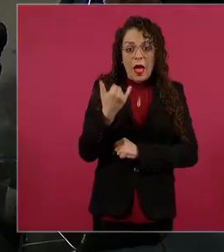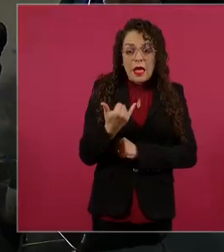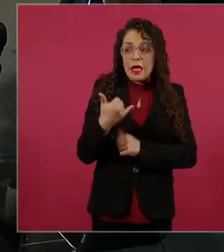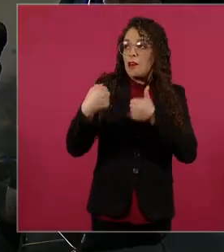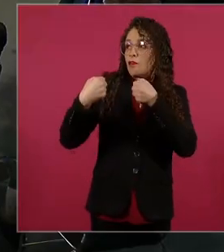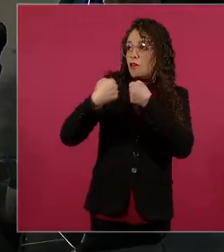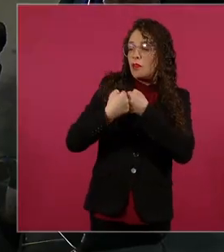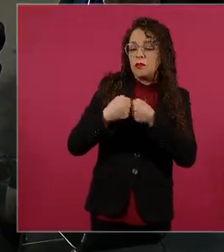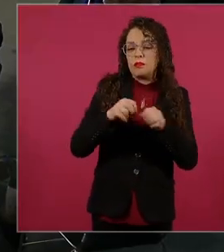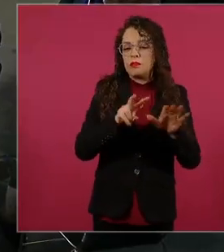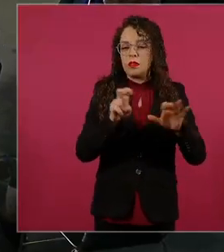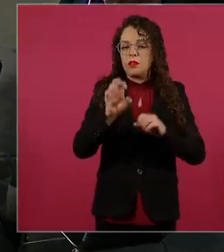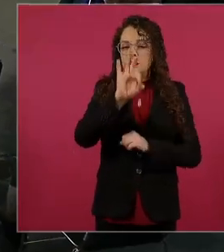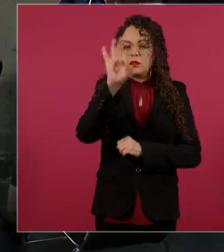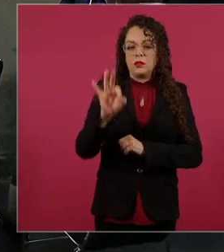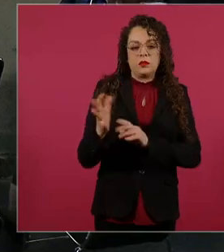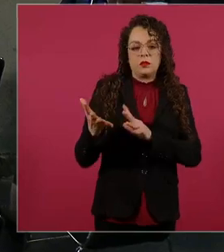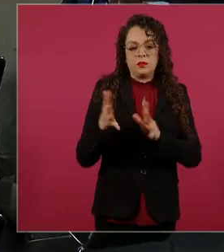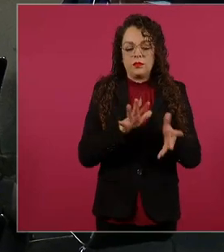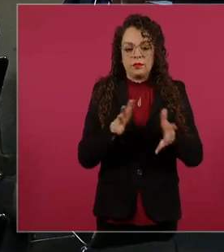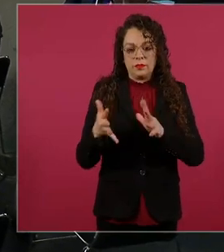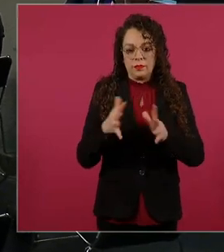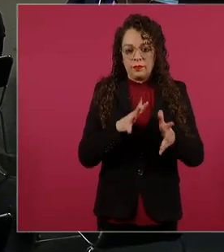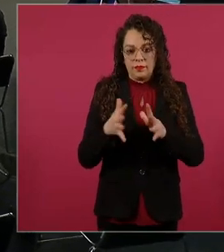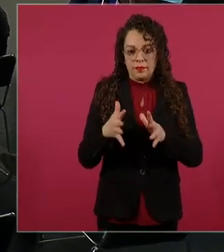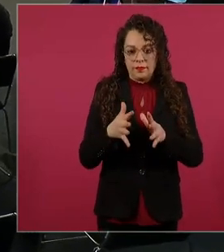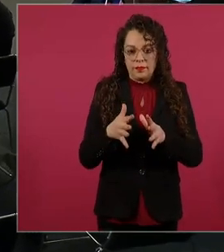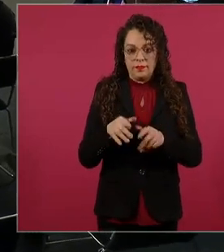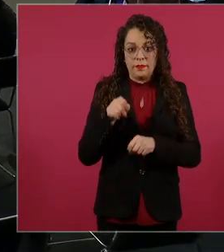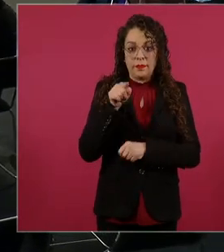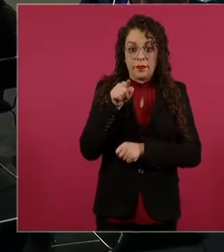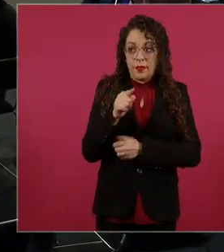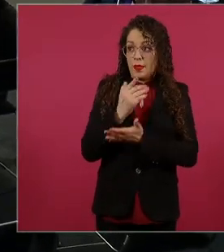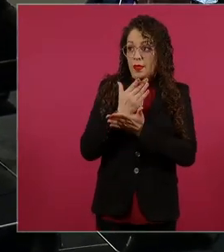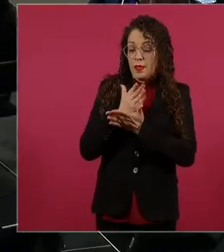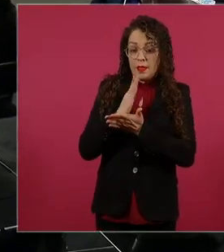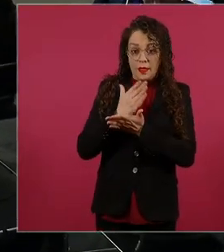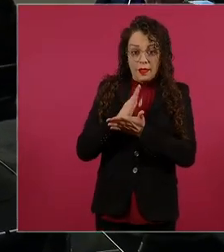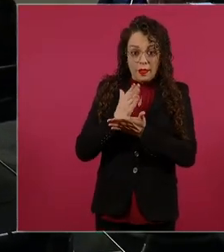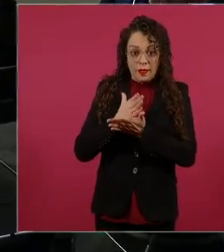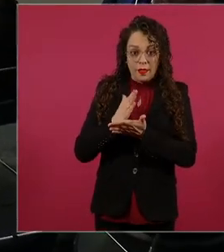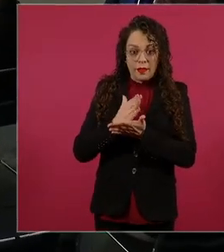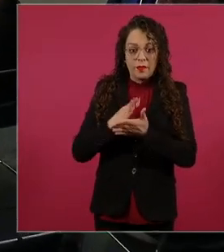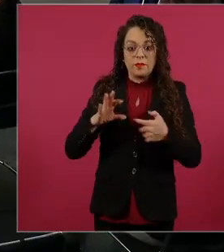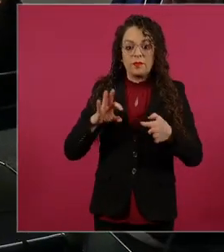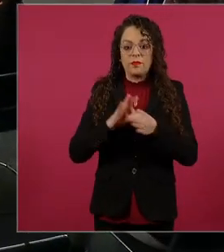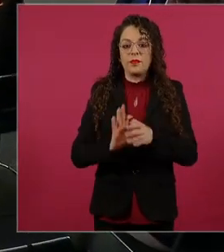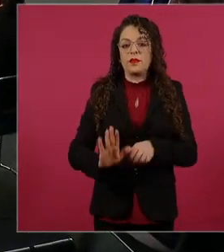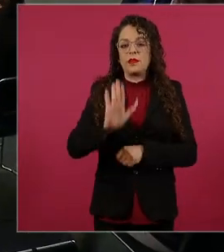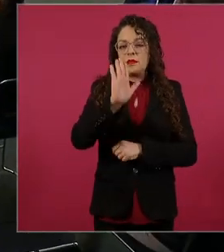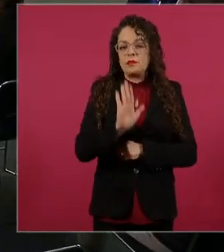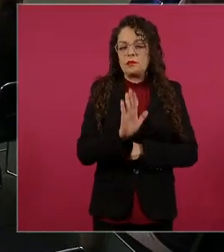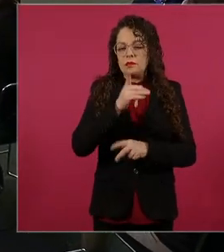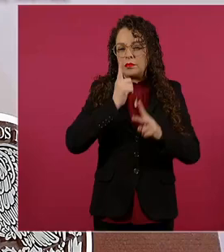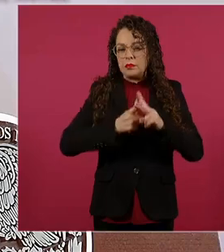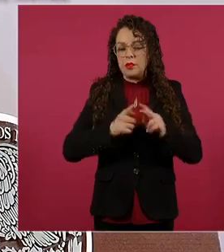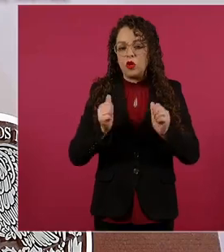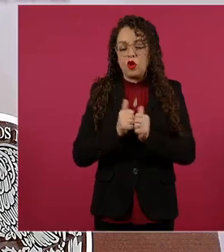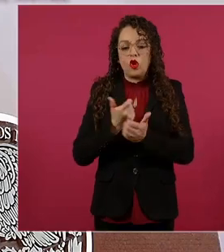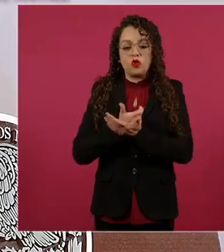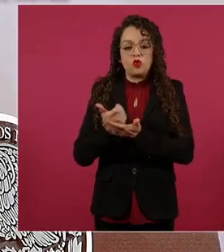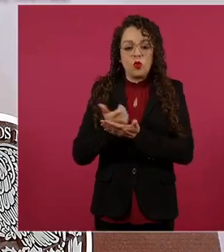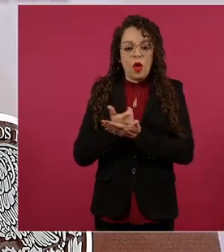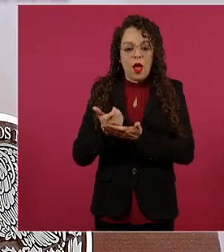Las cuotas del Infonavit son porcentuales al salario. Entonces, eso ha hecho que a pesar de tener el programa de crédito más grande de la historia del